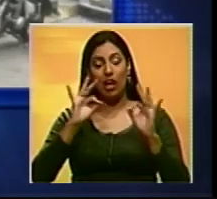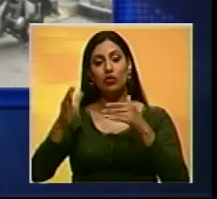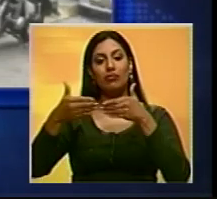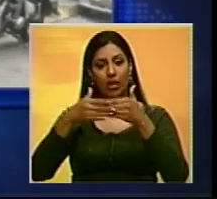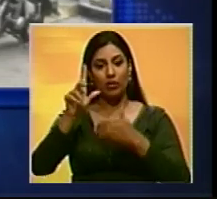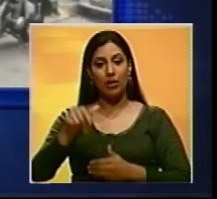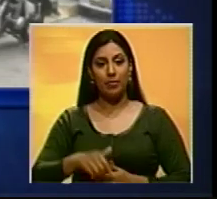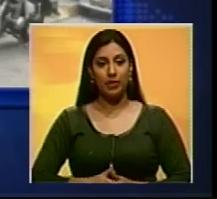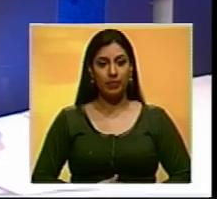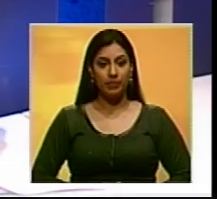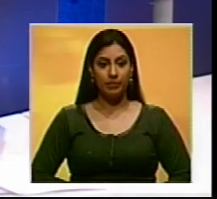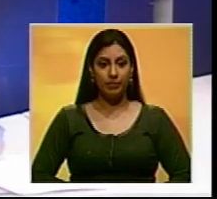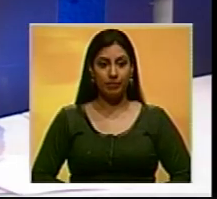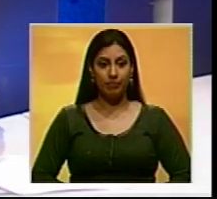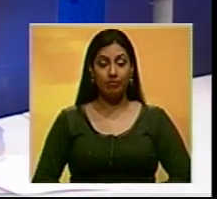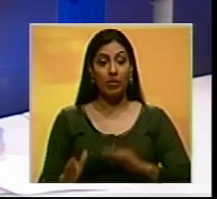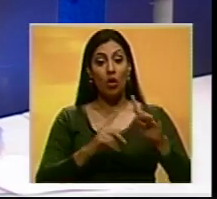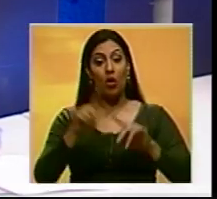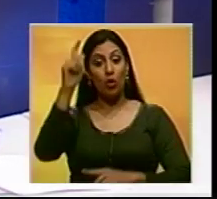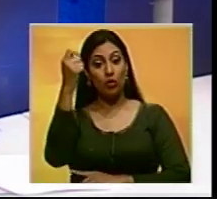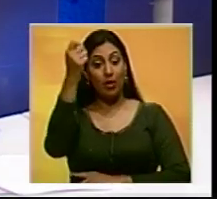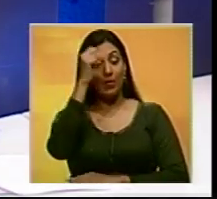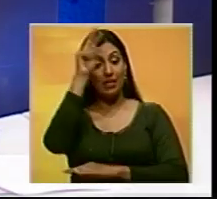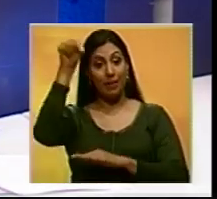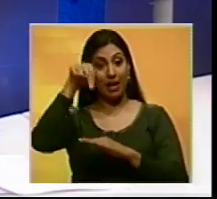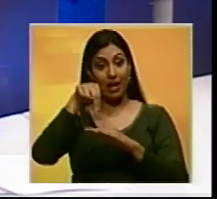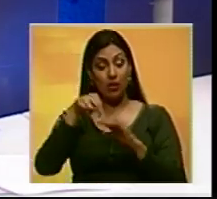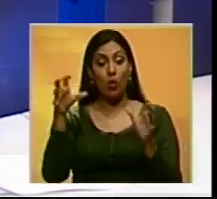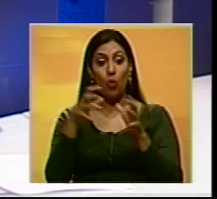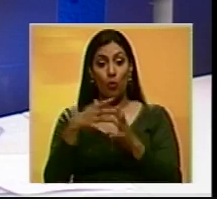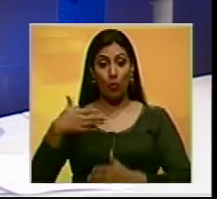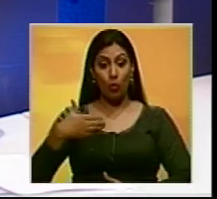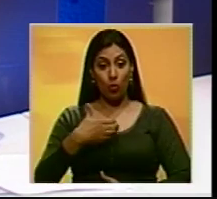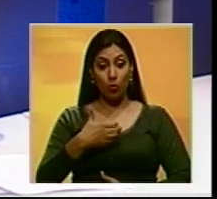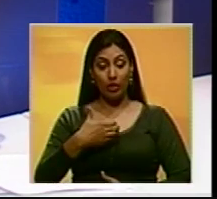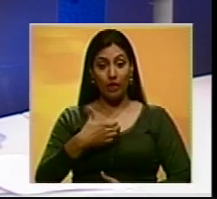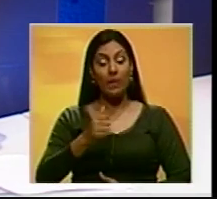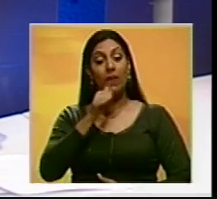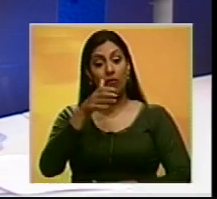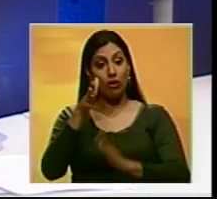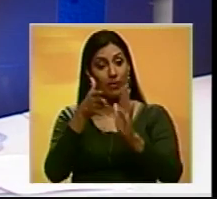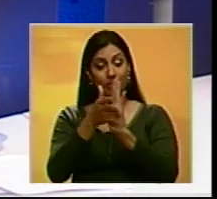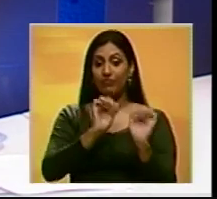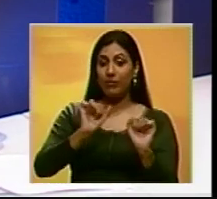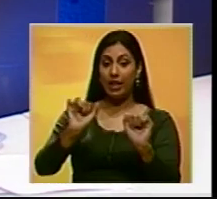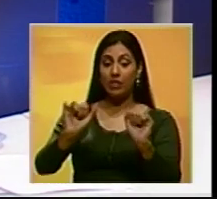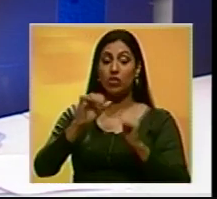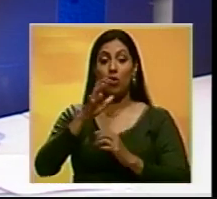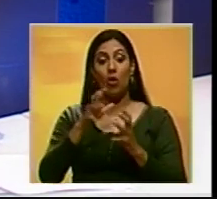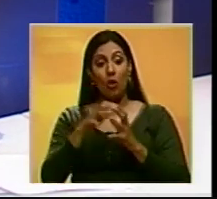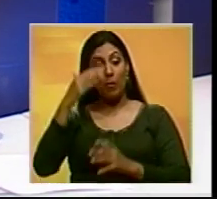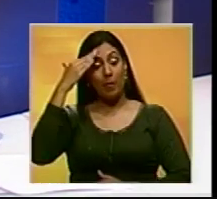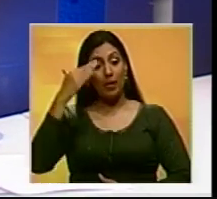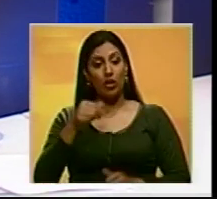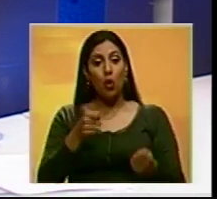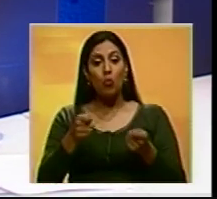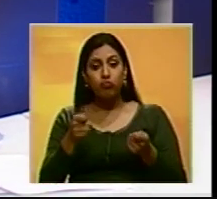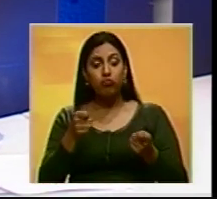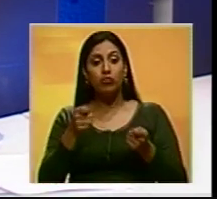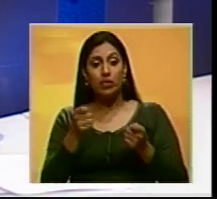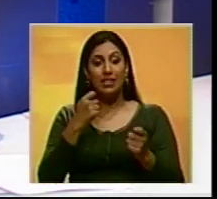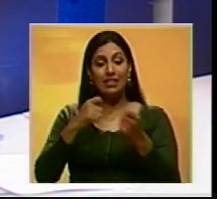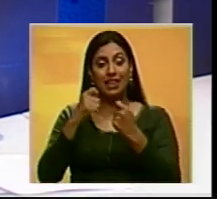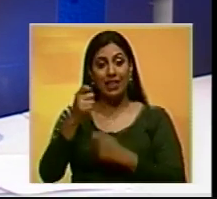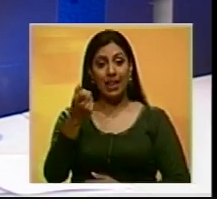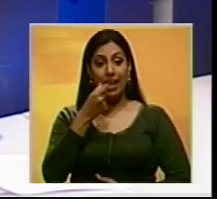la línea 2. La diputada ante la Asamblea Nacional por la Unidad, Delsa Solórzano, rechazó que las fuerzas militares controlen la